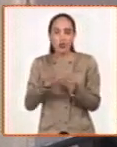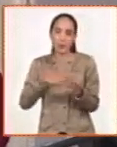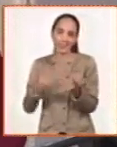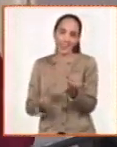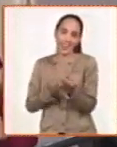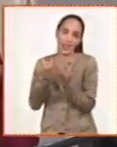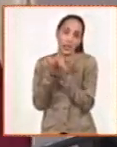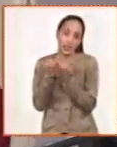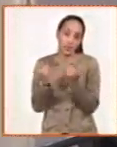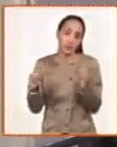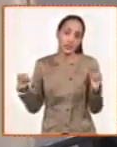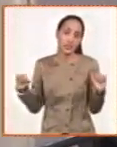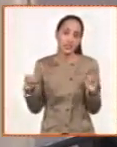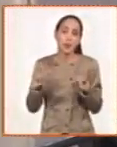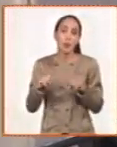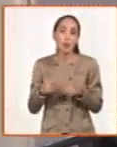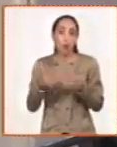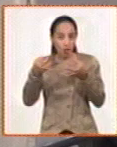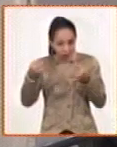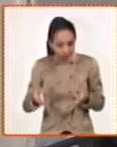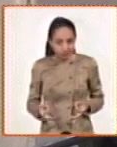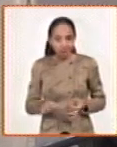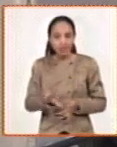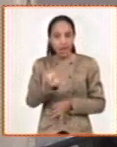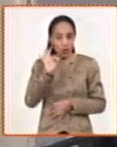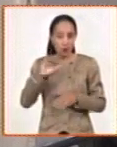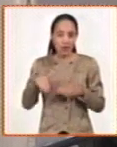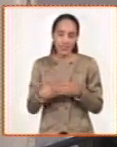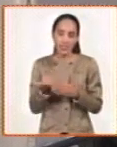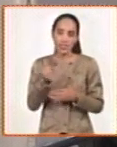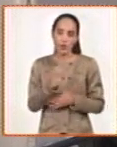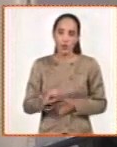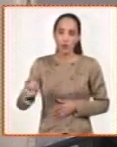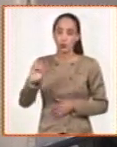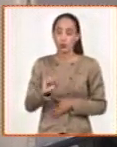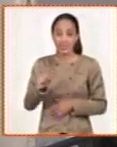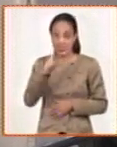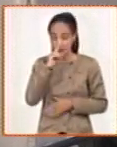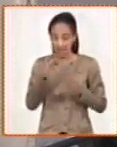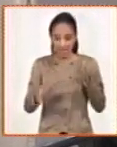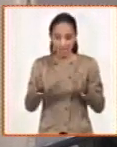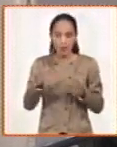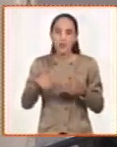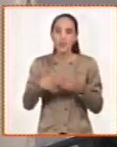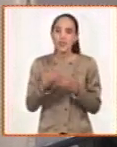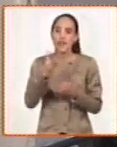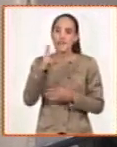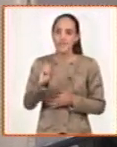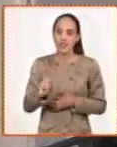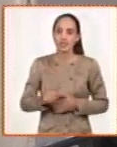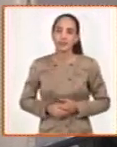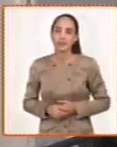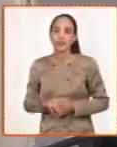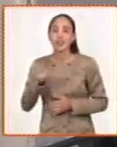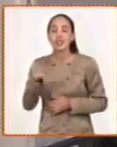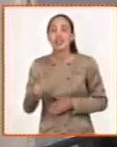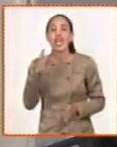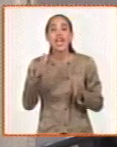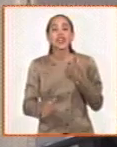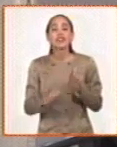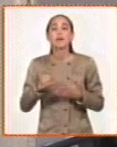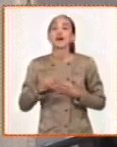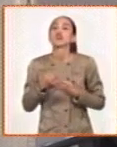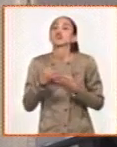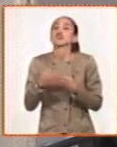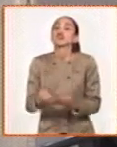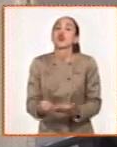independencia. Justamente por eso se escoge ese día y que culmina el día 20. Ha sido una jornada de solidaridad,